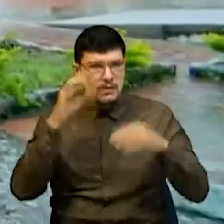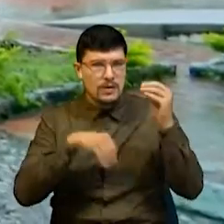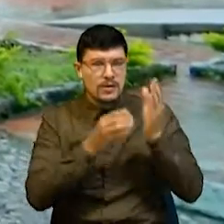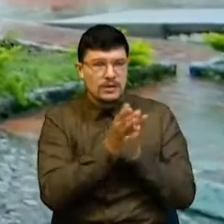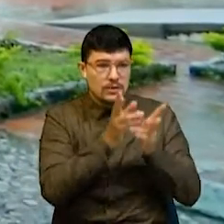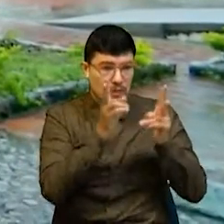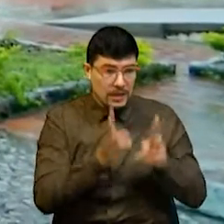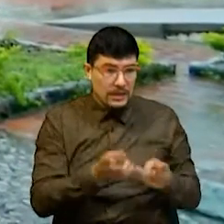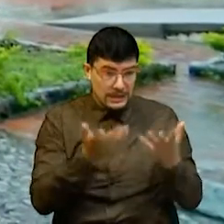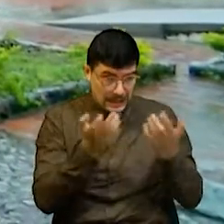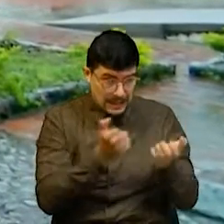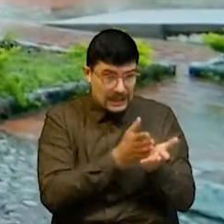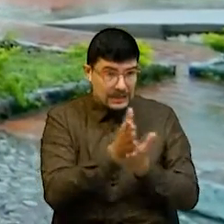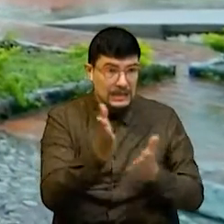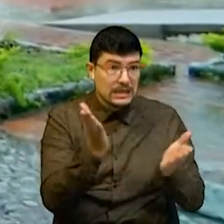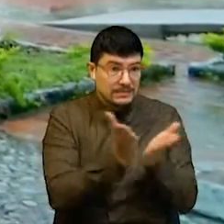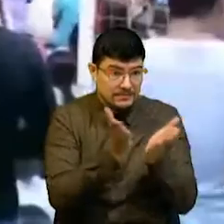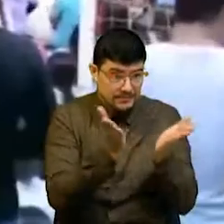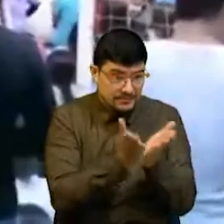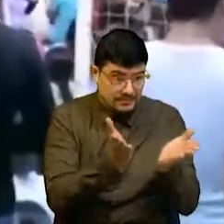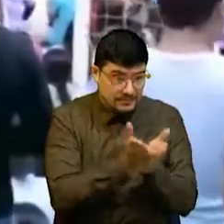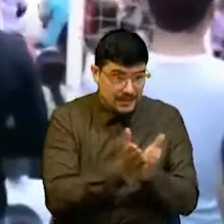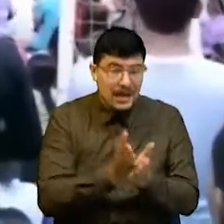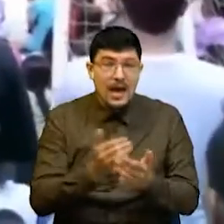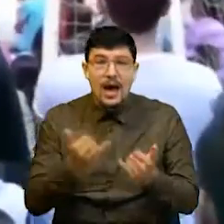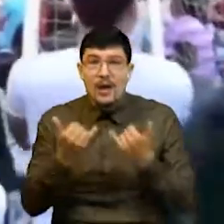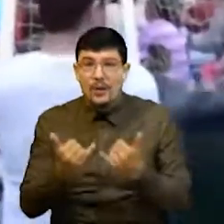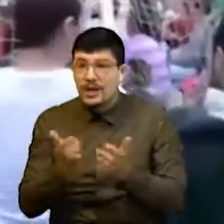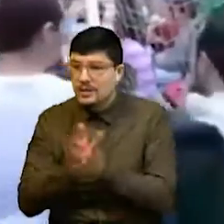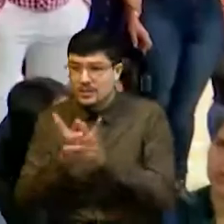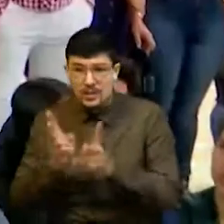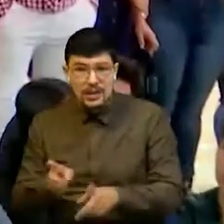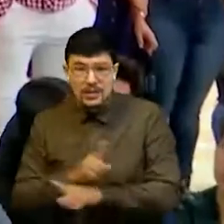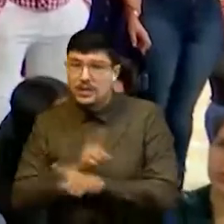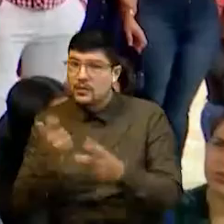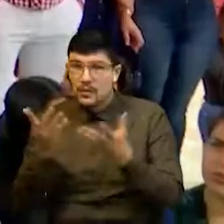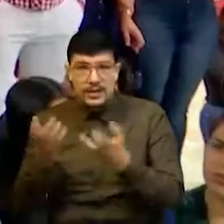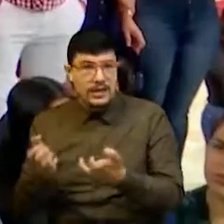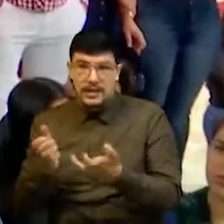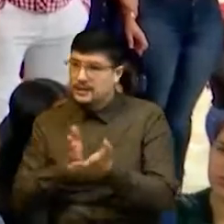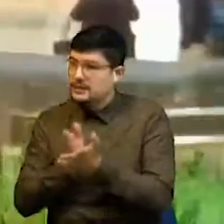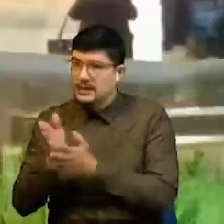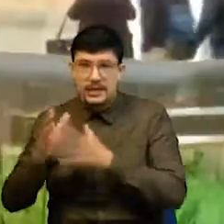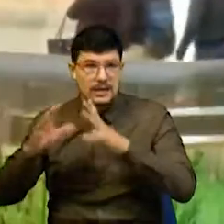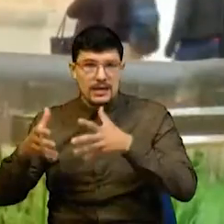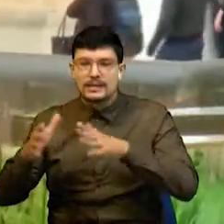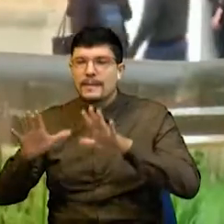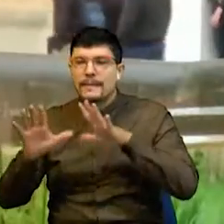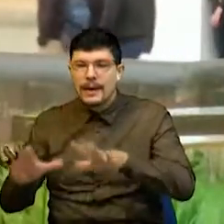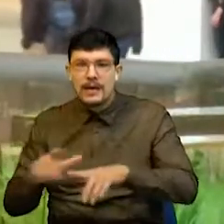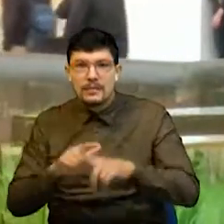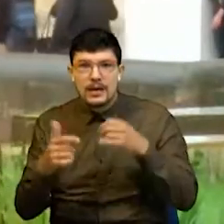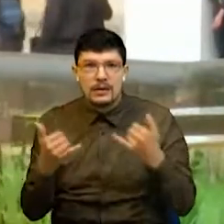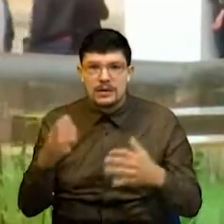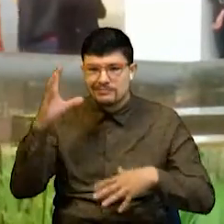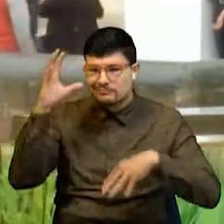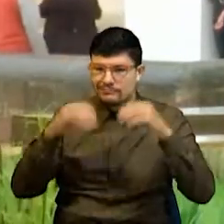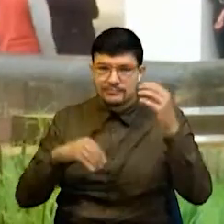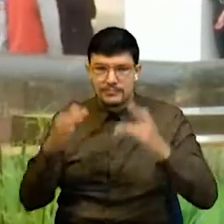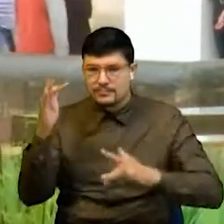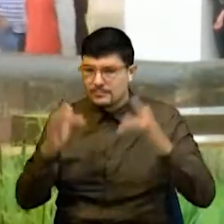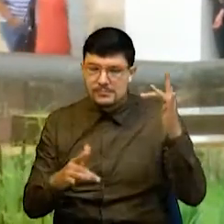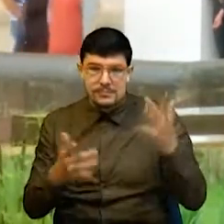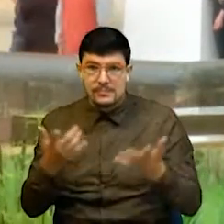entre los estudiantes que quieren que se mantengan las clases con asambleas escalonadas, pero hay otro grupo de estudiantes que prefieren que